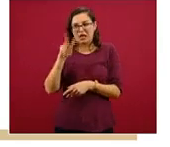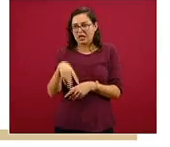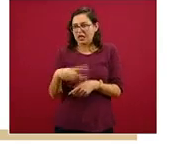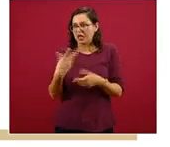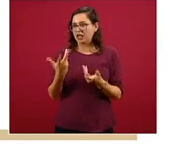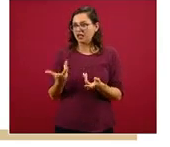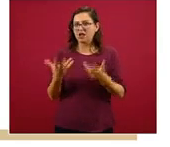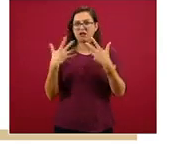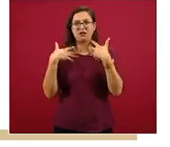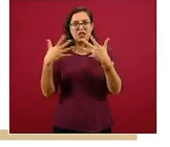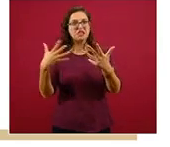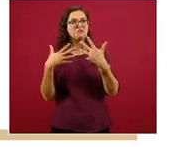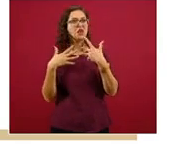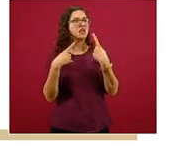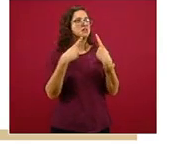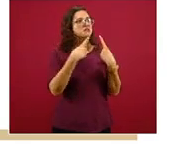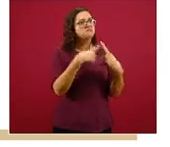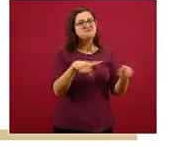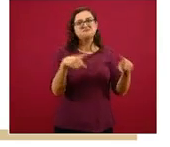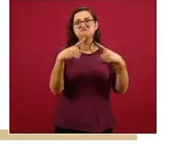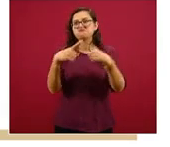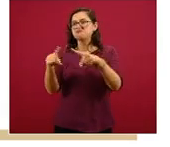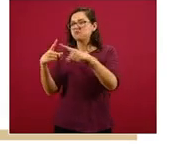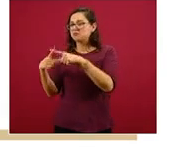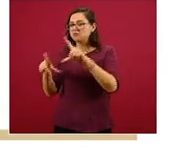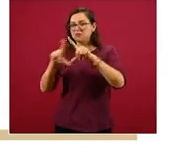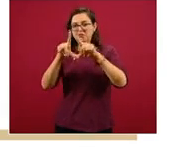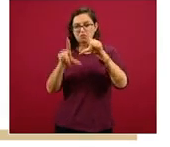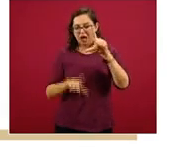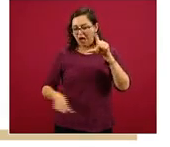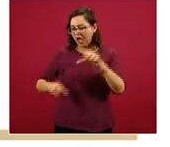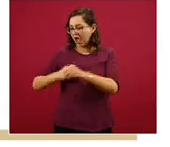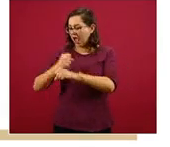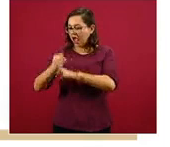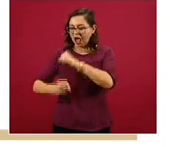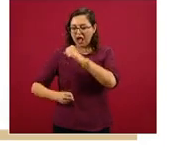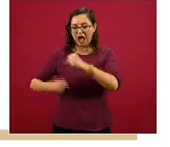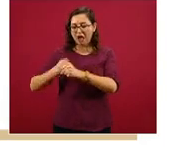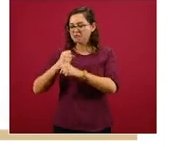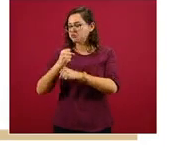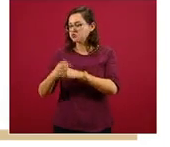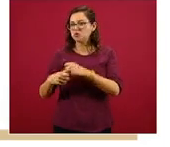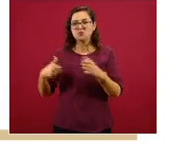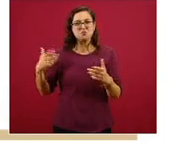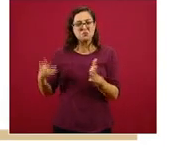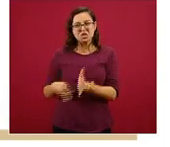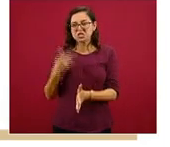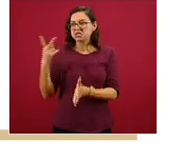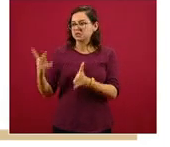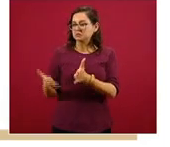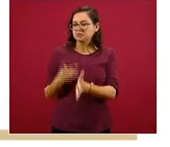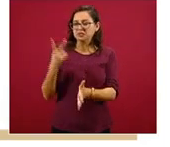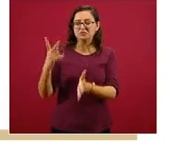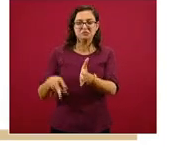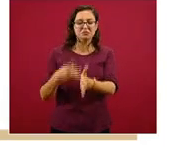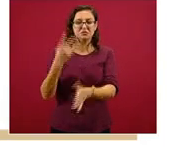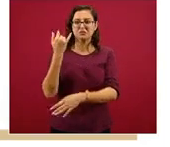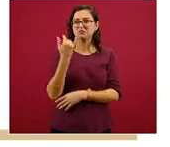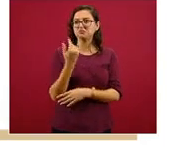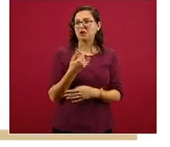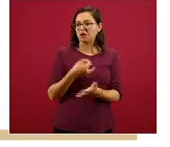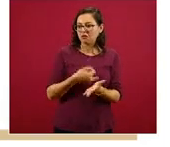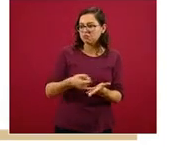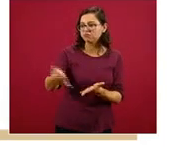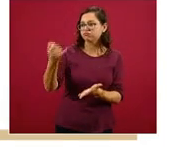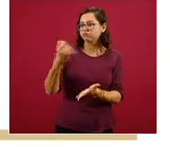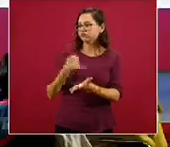de climas y de microclimas, producimos en todo el año, ciclo de primavera, verano, otoño, invierno, interciclos. ¿Por